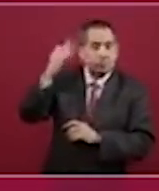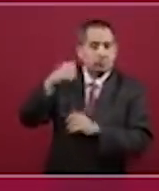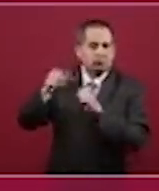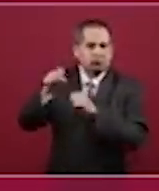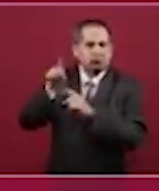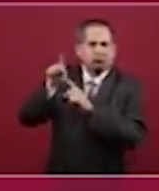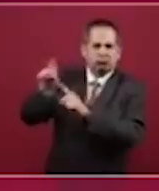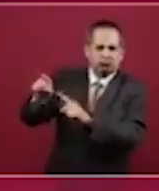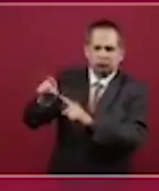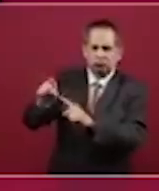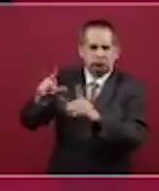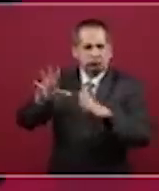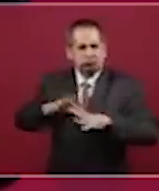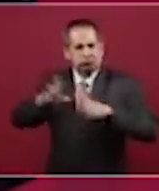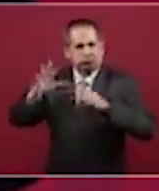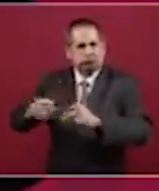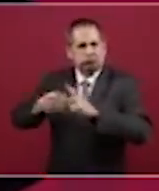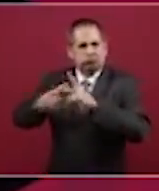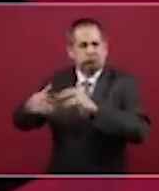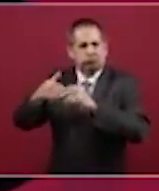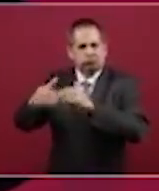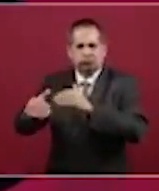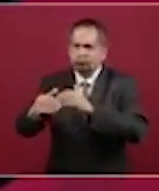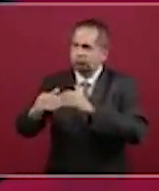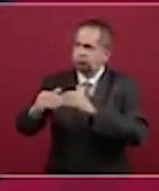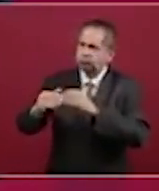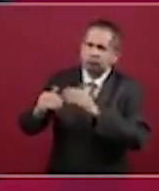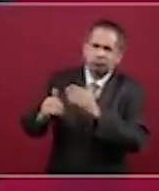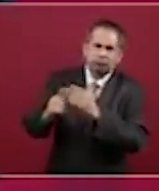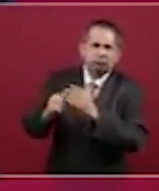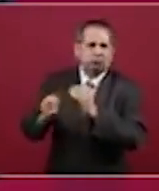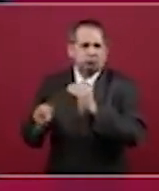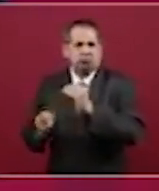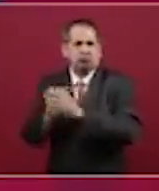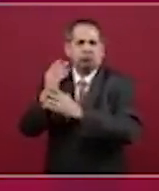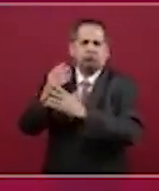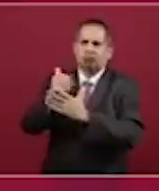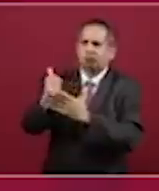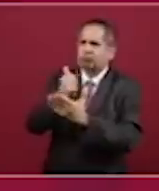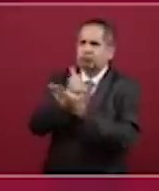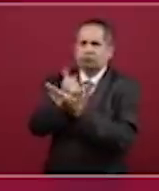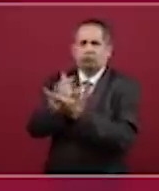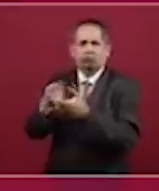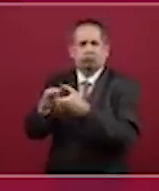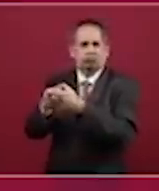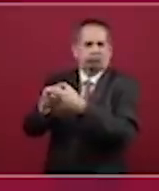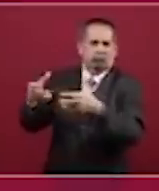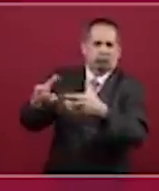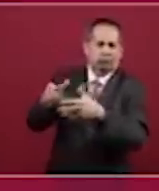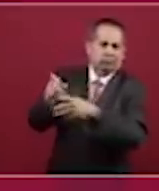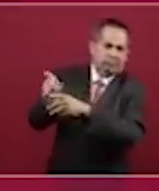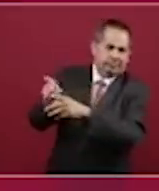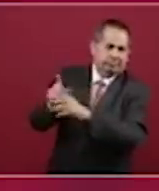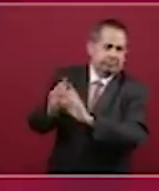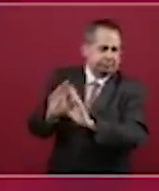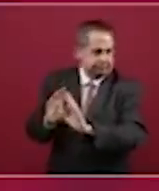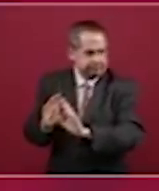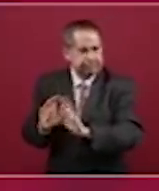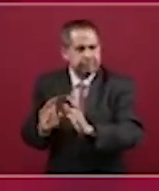la cuna de la civilización occidental, como